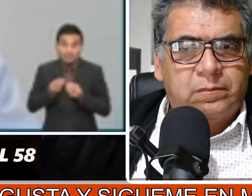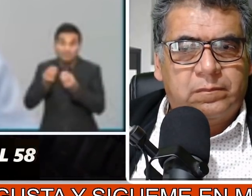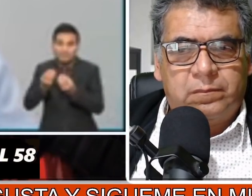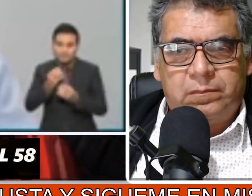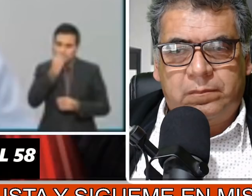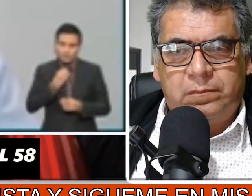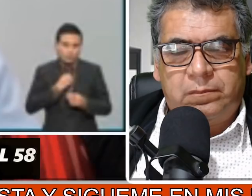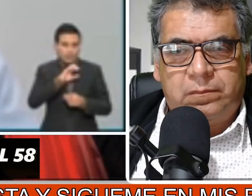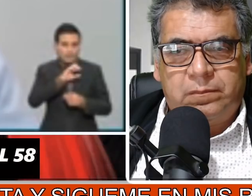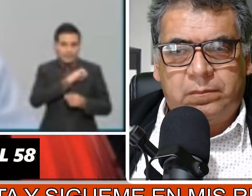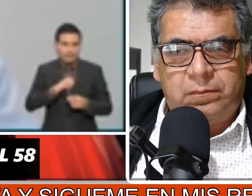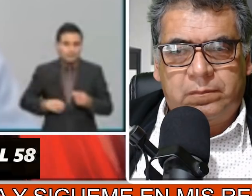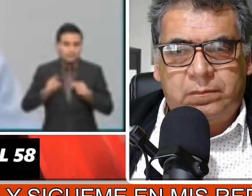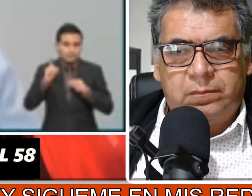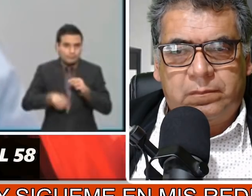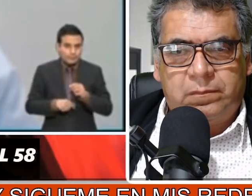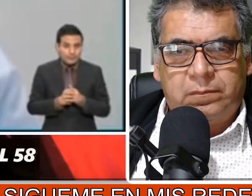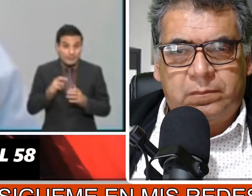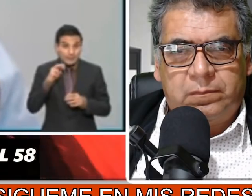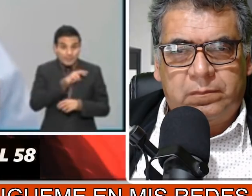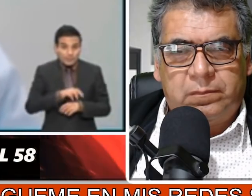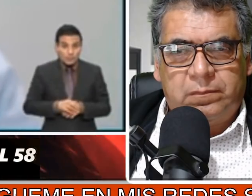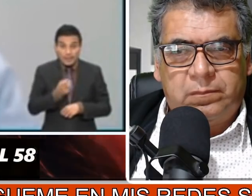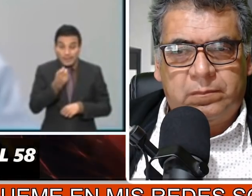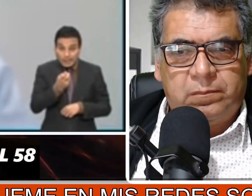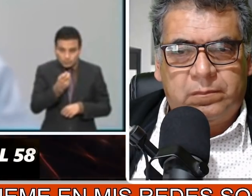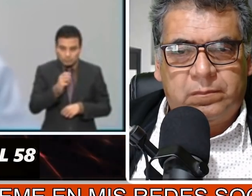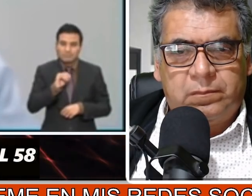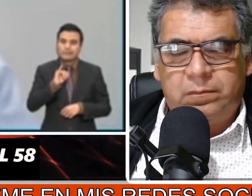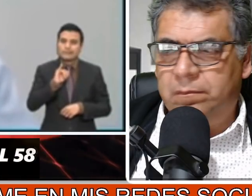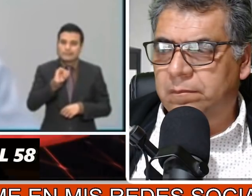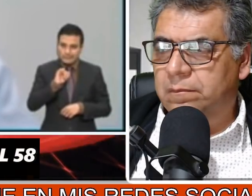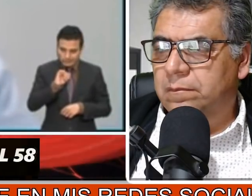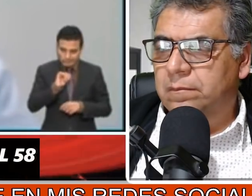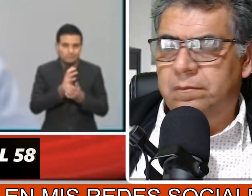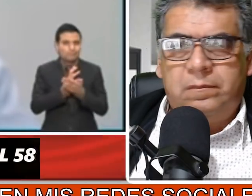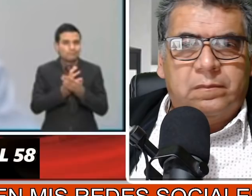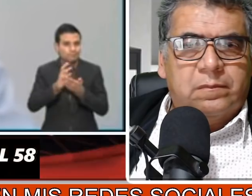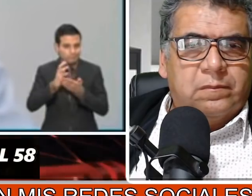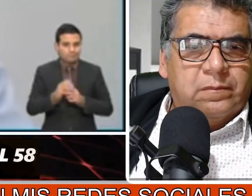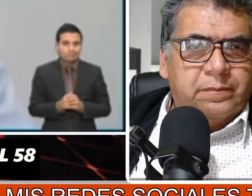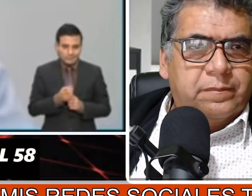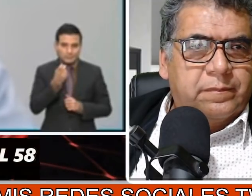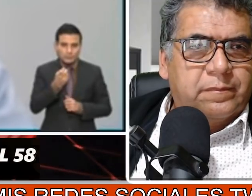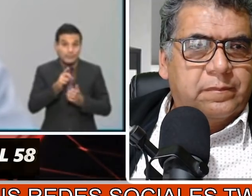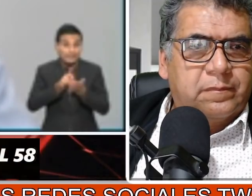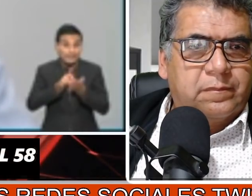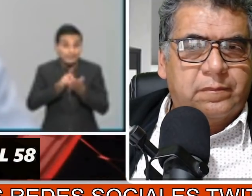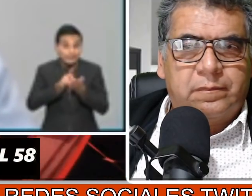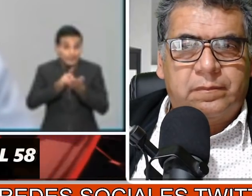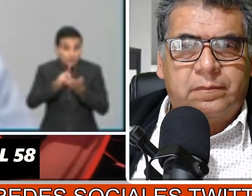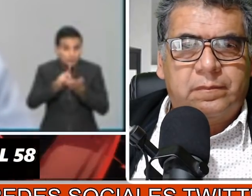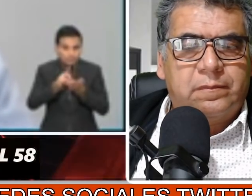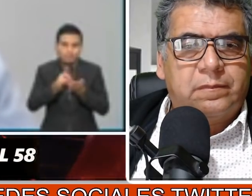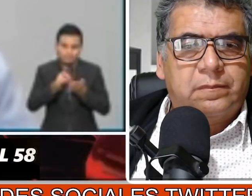la viabilidad de aplicar otras sanciones sí resulta desproporcionada y trastoca el derecho fundamental de